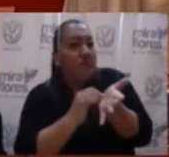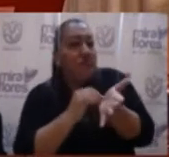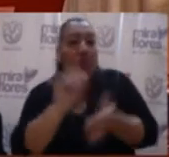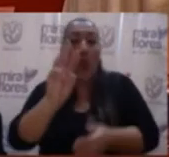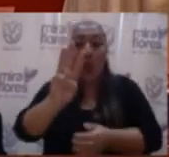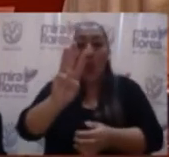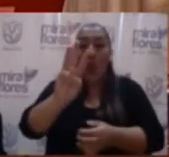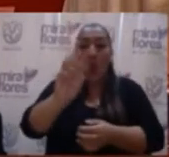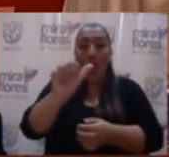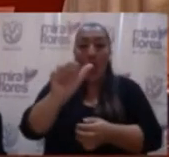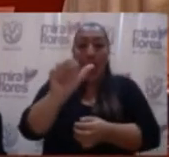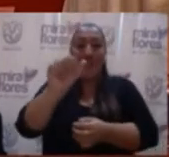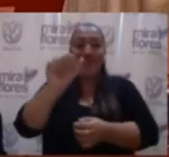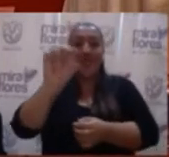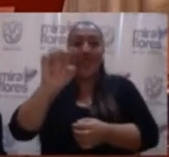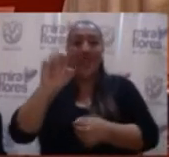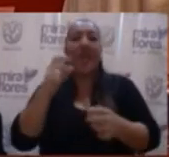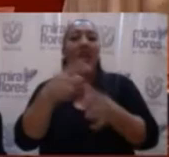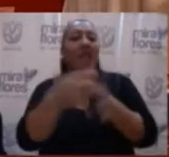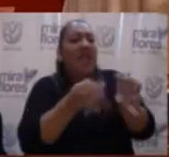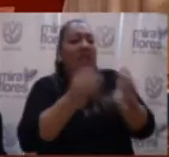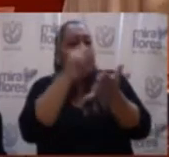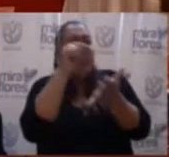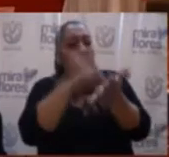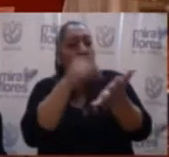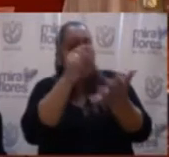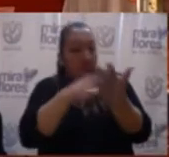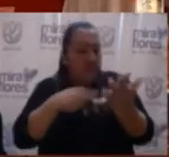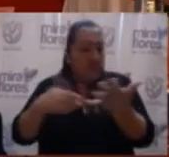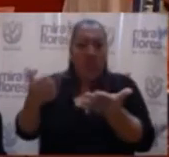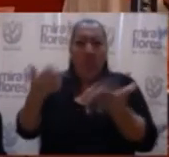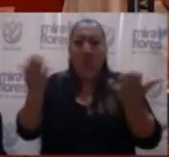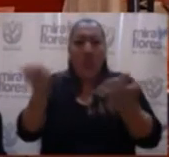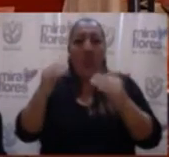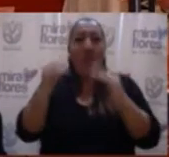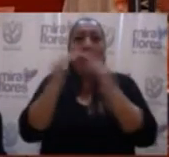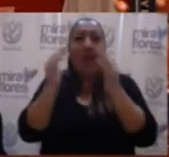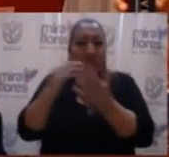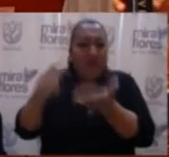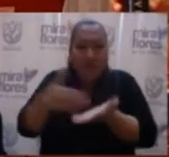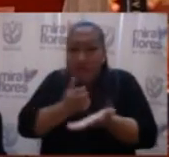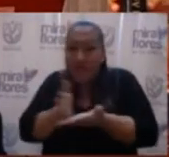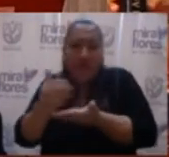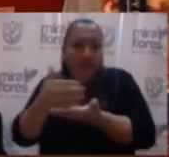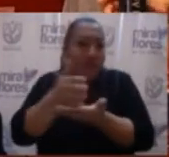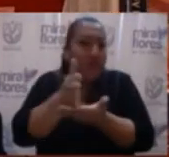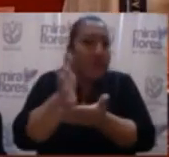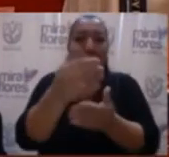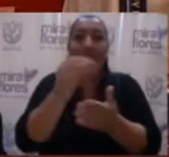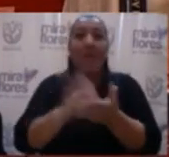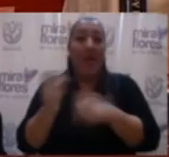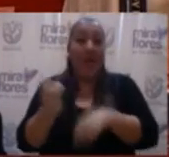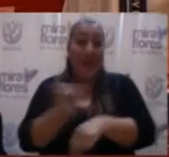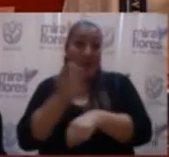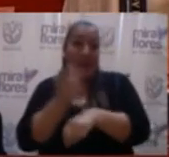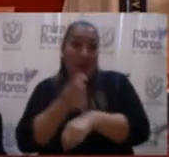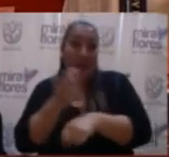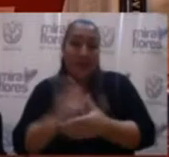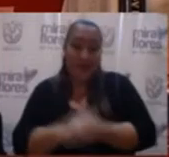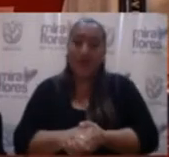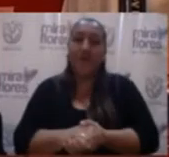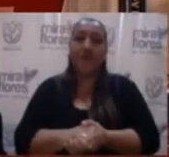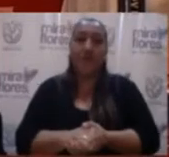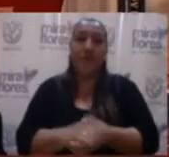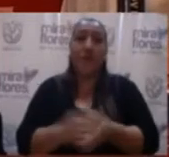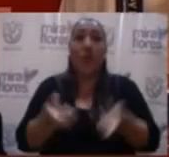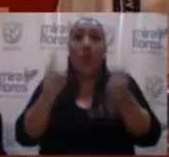Waze como un orientador para poder llegar rápidamente a los destinos que queremos llegar. Al prender